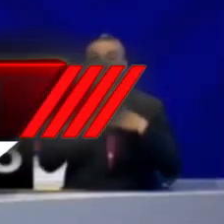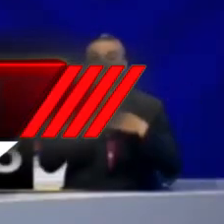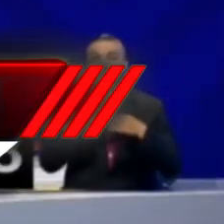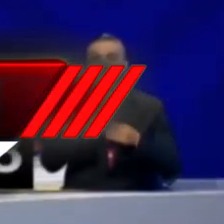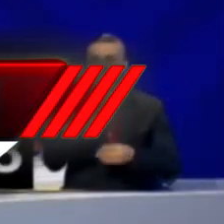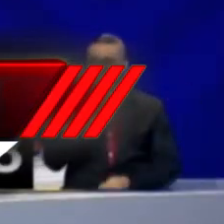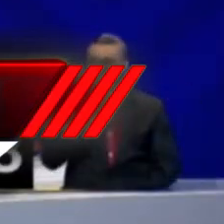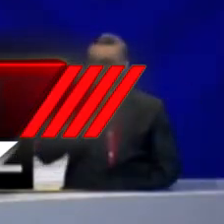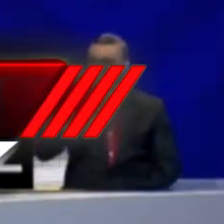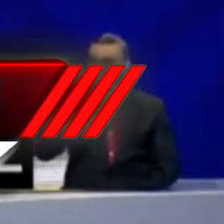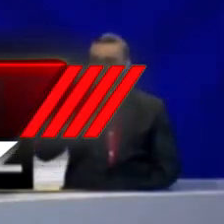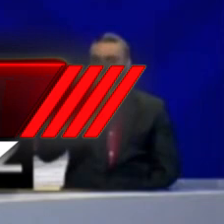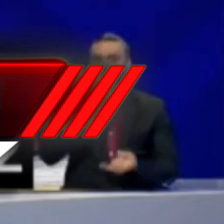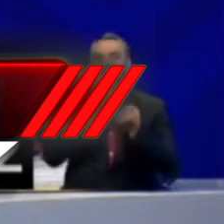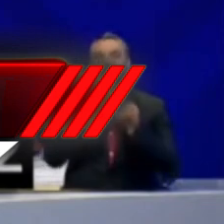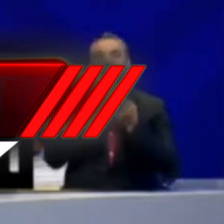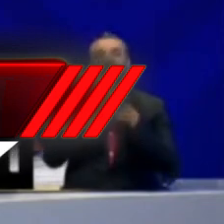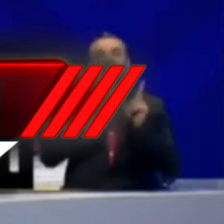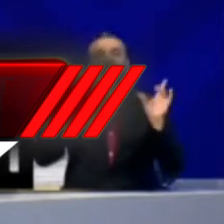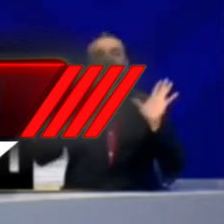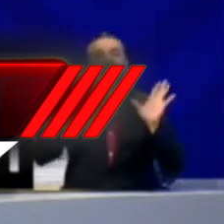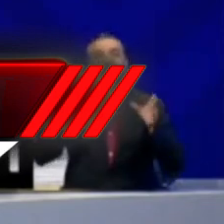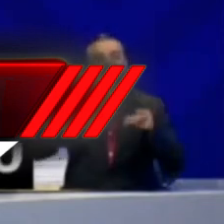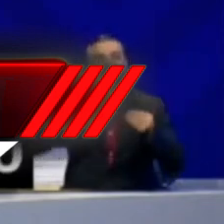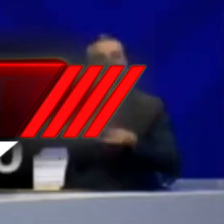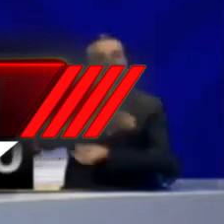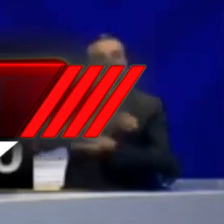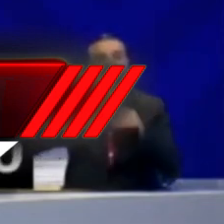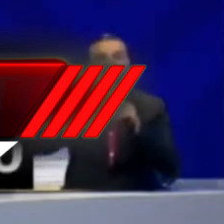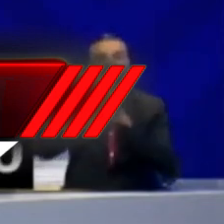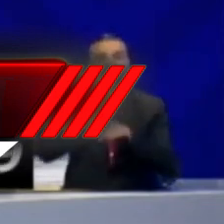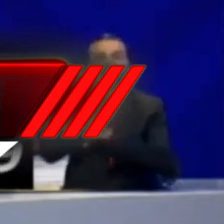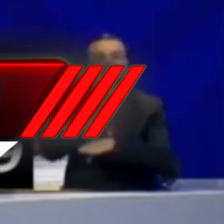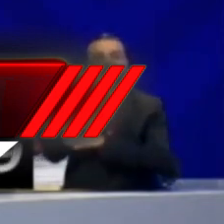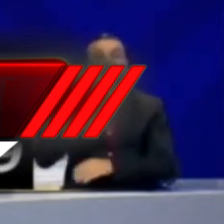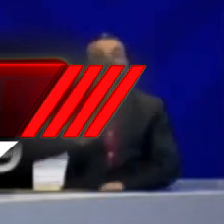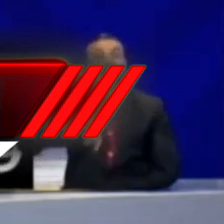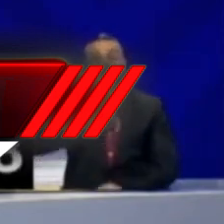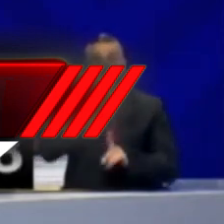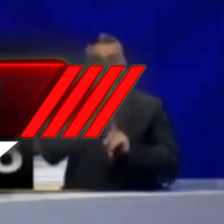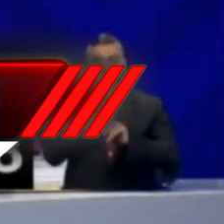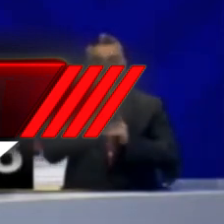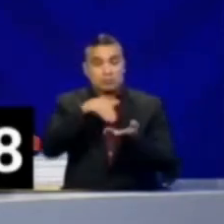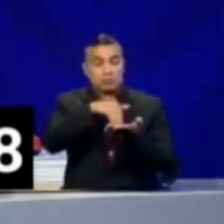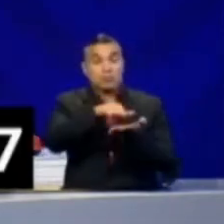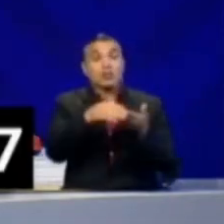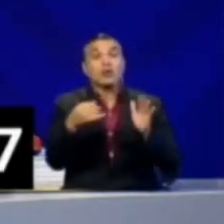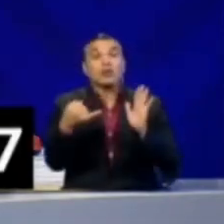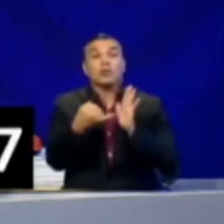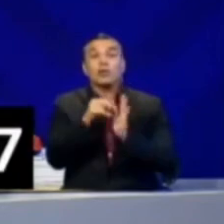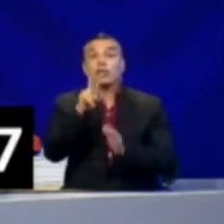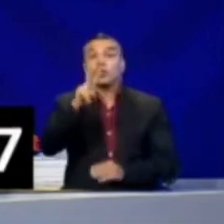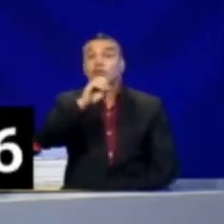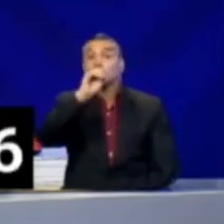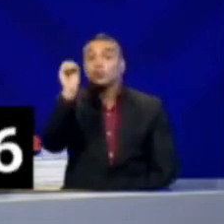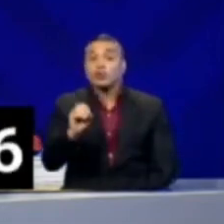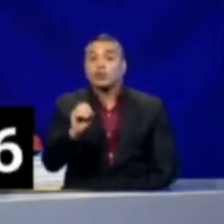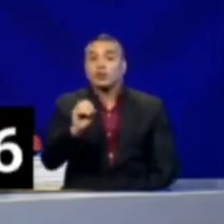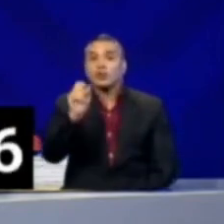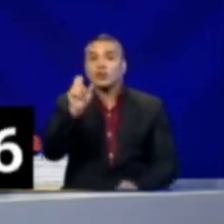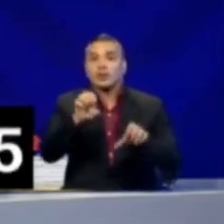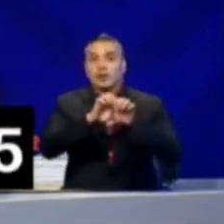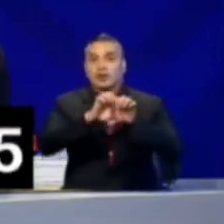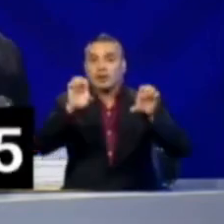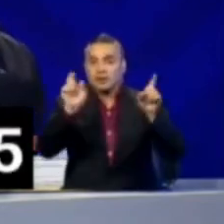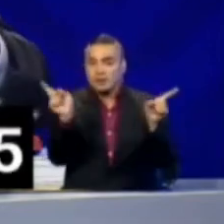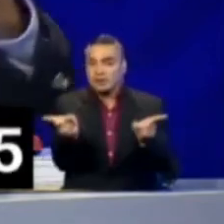la moneda de libre circulación en el Ecuador. Vamos a eliminar el impuesto del 2% a los